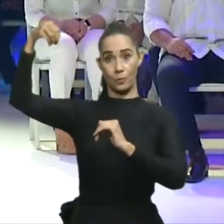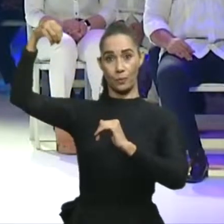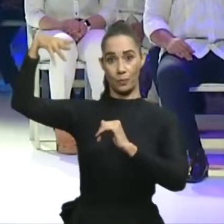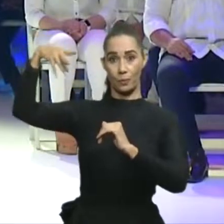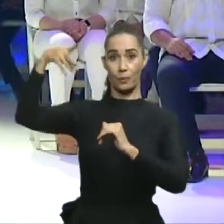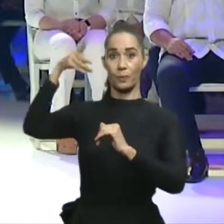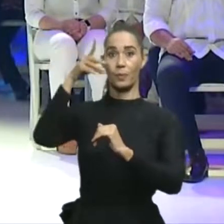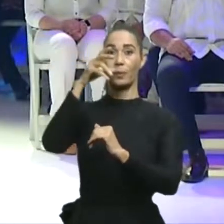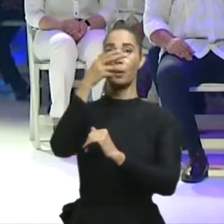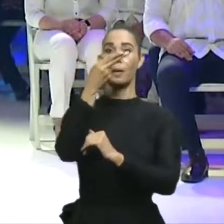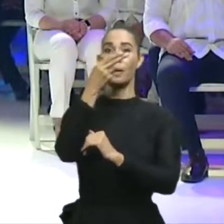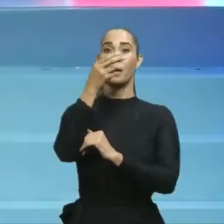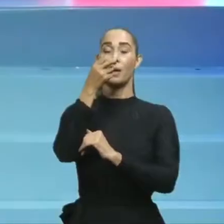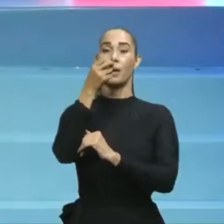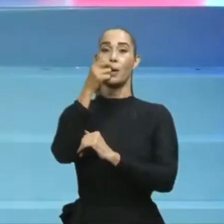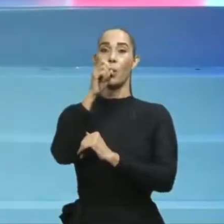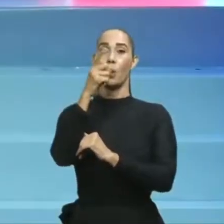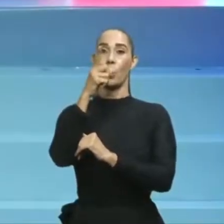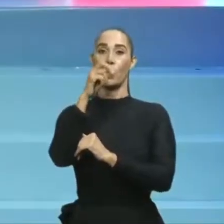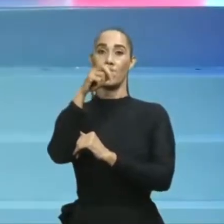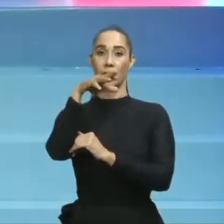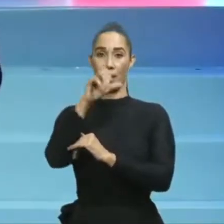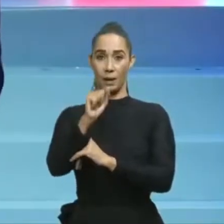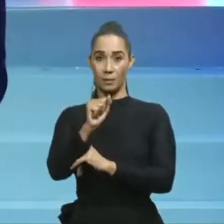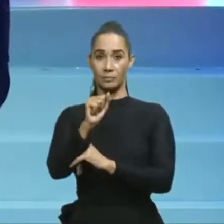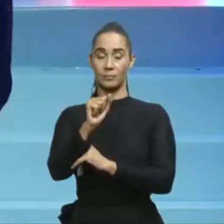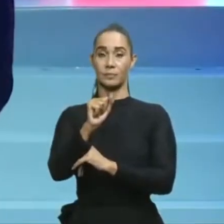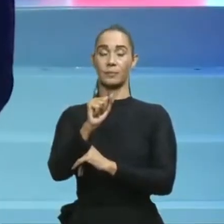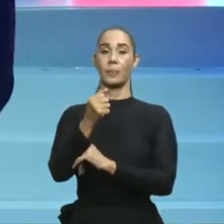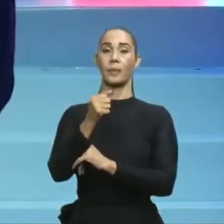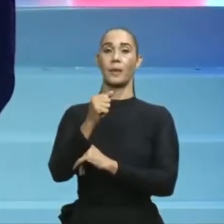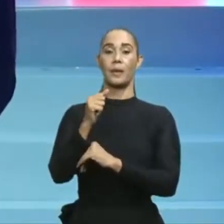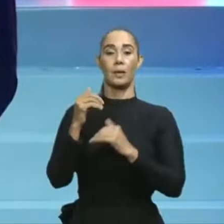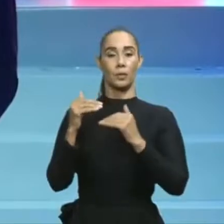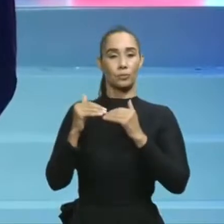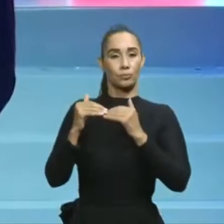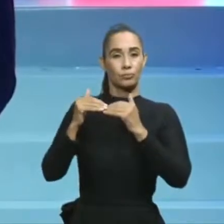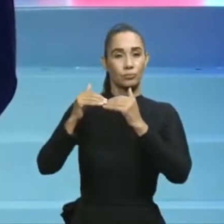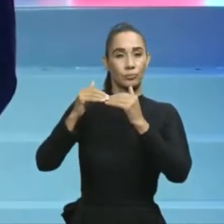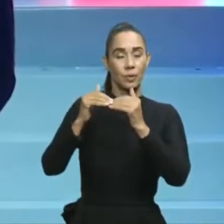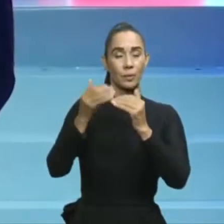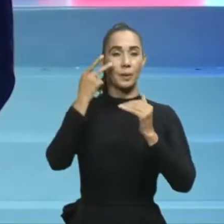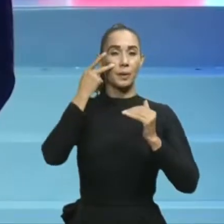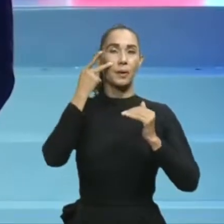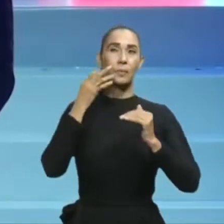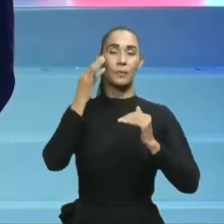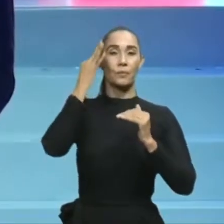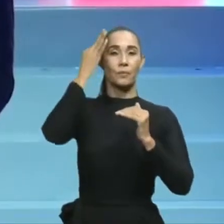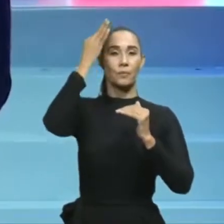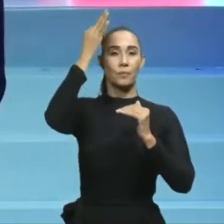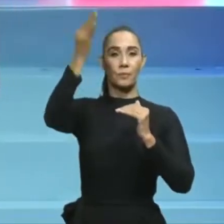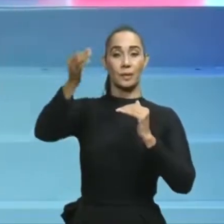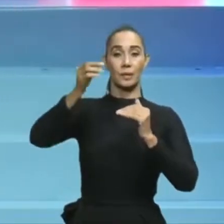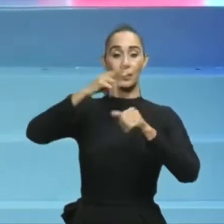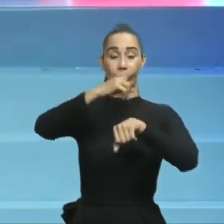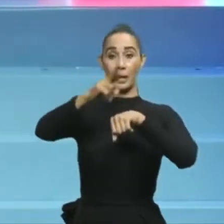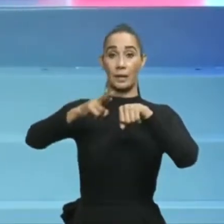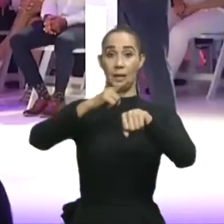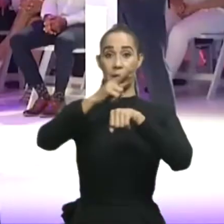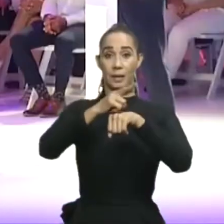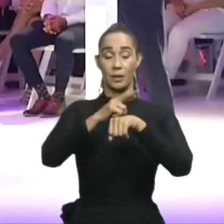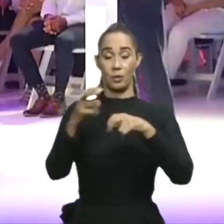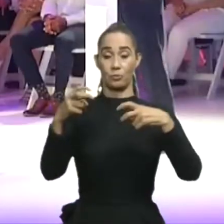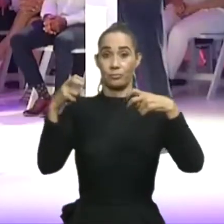e hidráulica nos encaminamos a convertirnos en una verdadera potencia regional en términos de